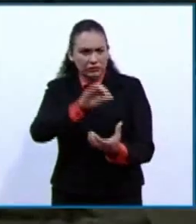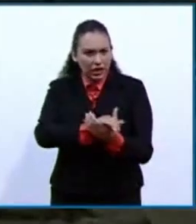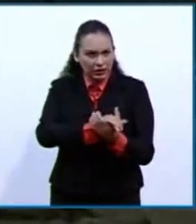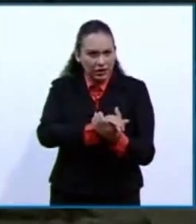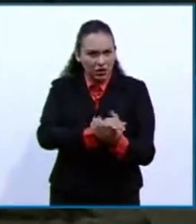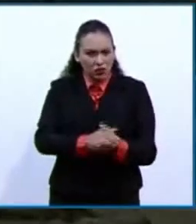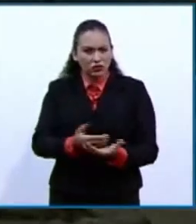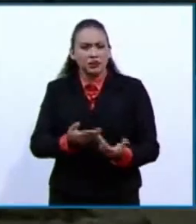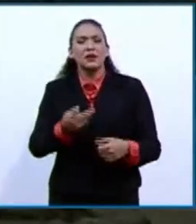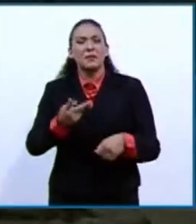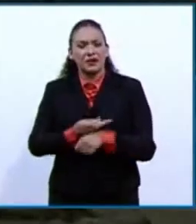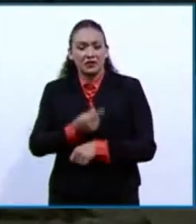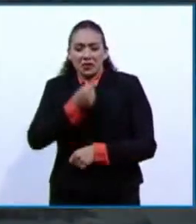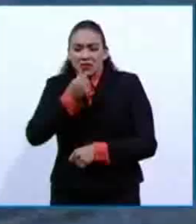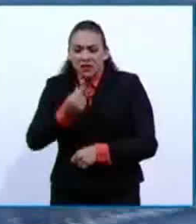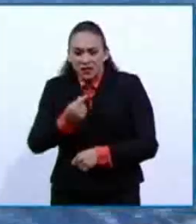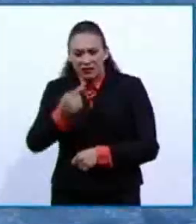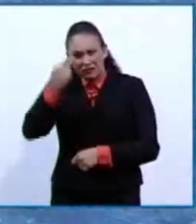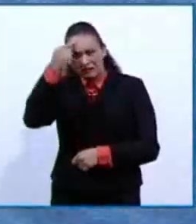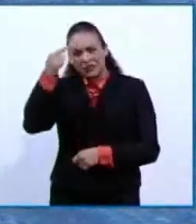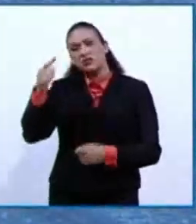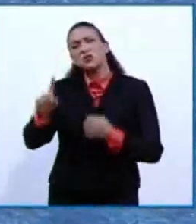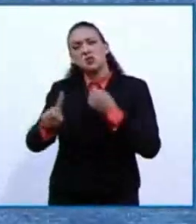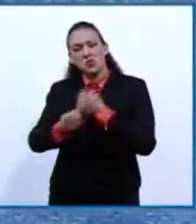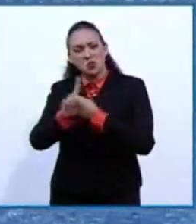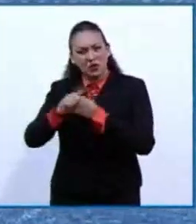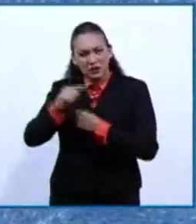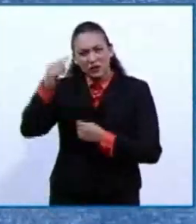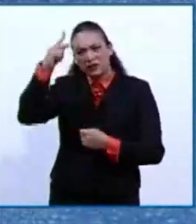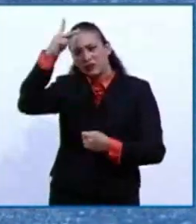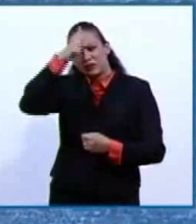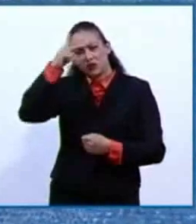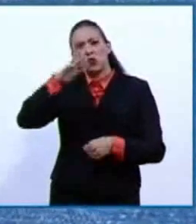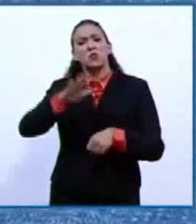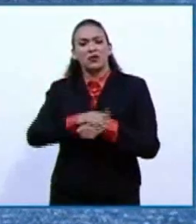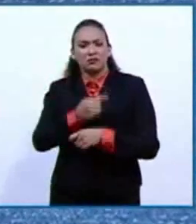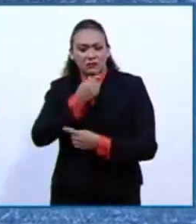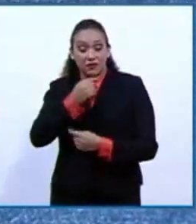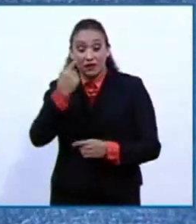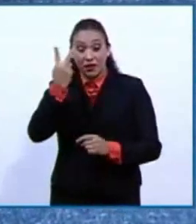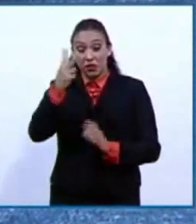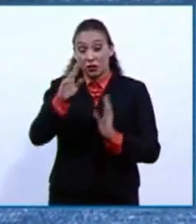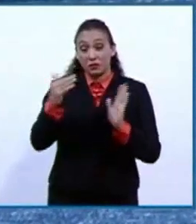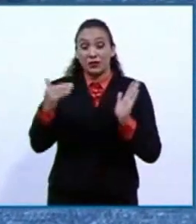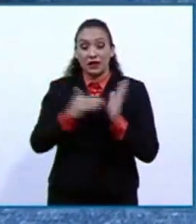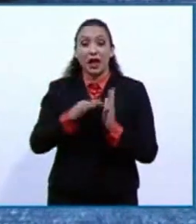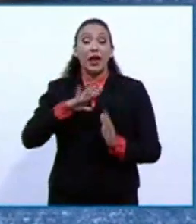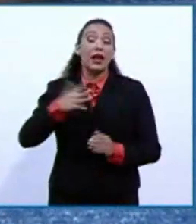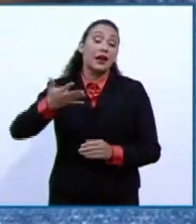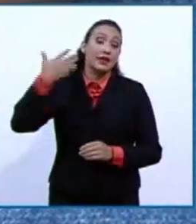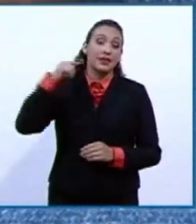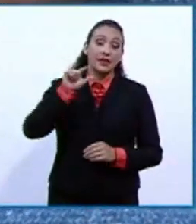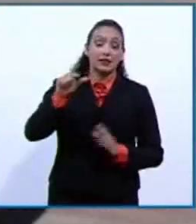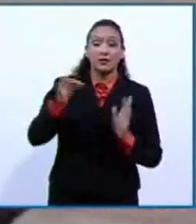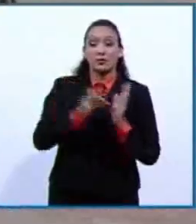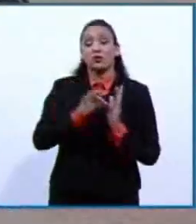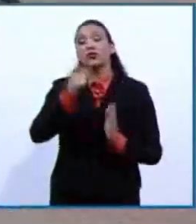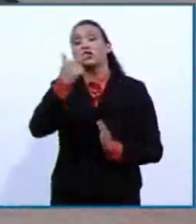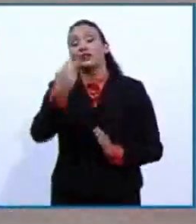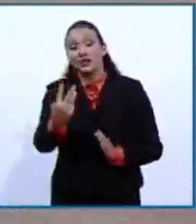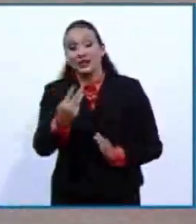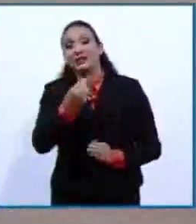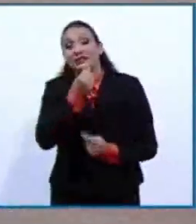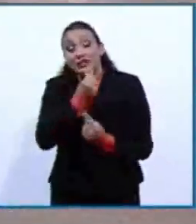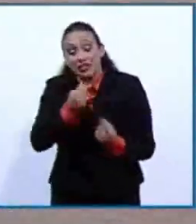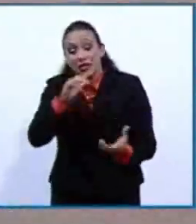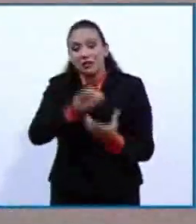físico, psíquico y emocional de niñas y niños. Recordó que en 2010 había en México 17.3% de mujeres entre